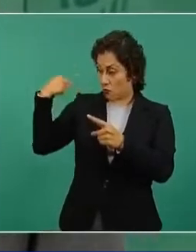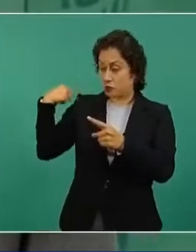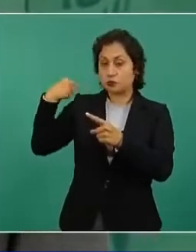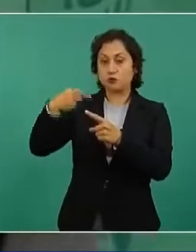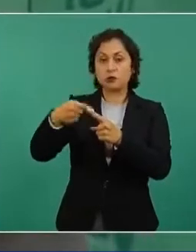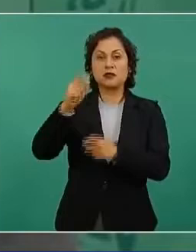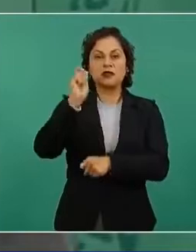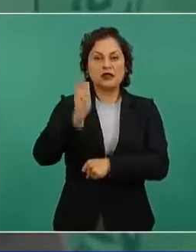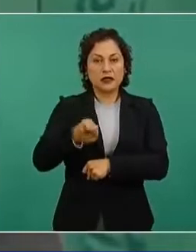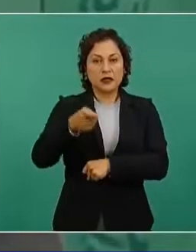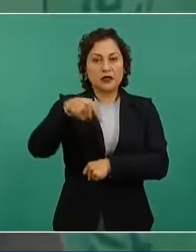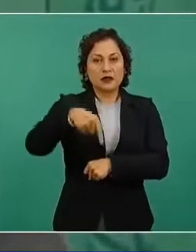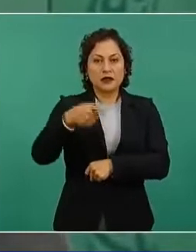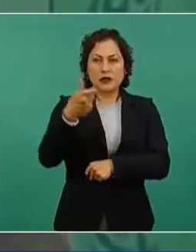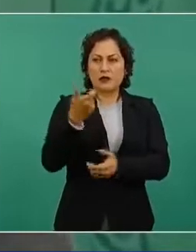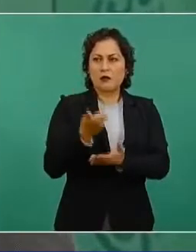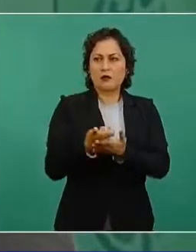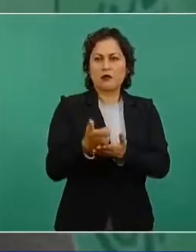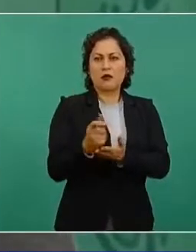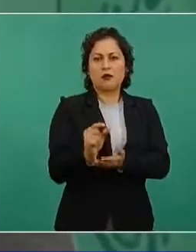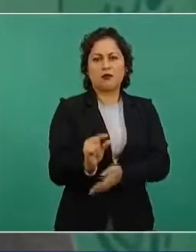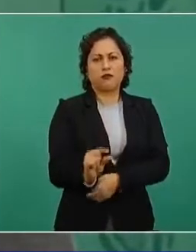el de los más bajos del mundo.